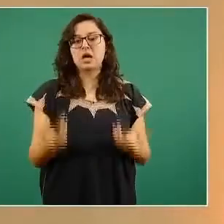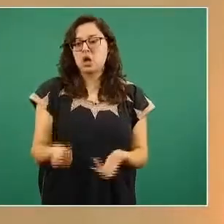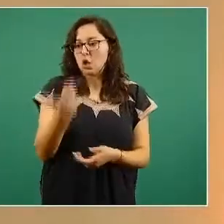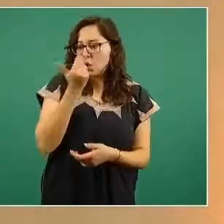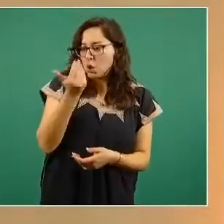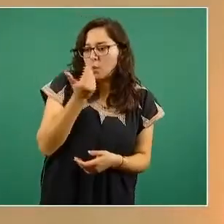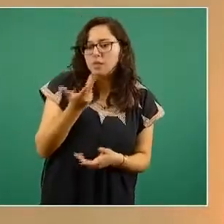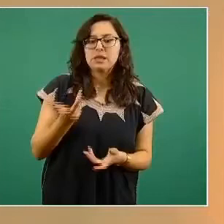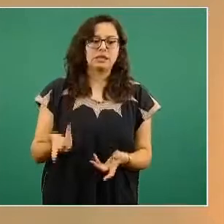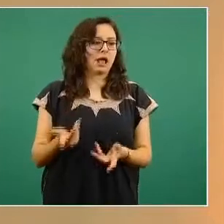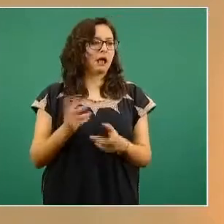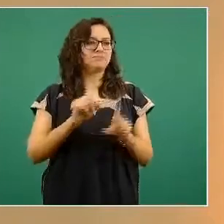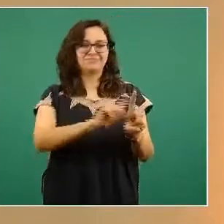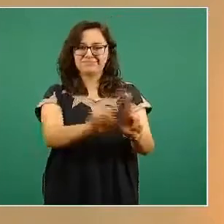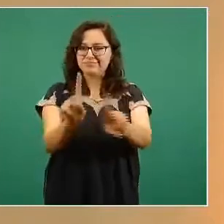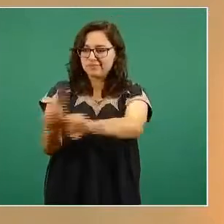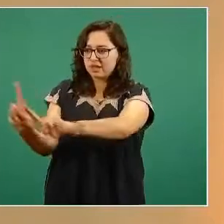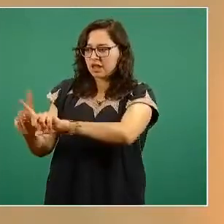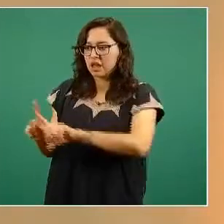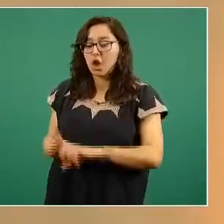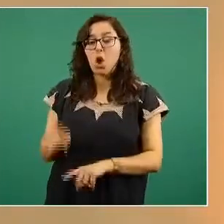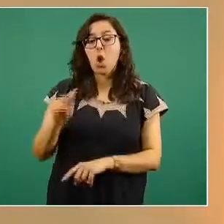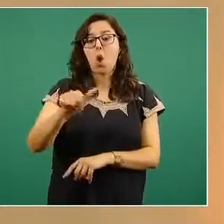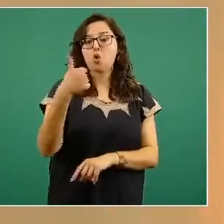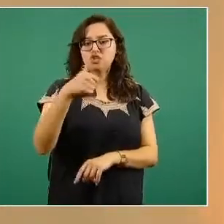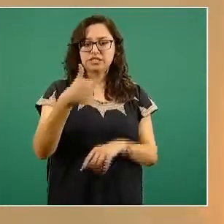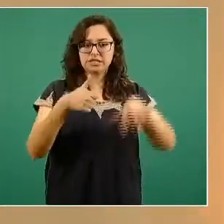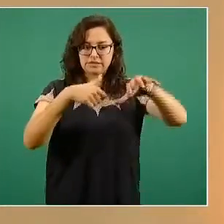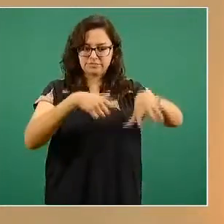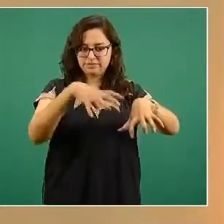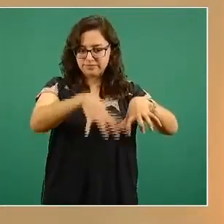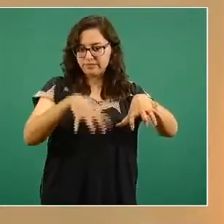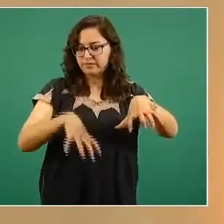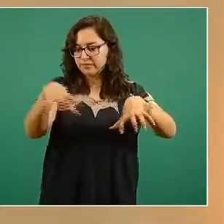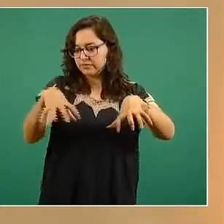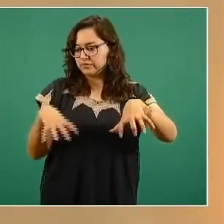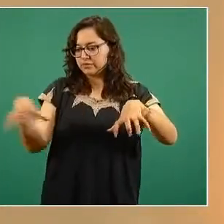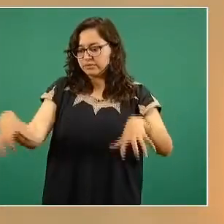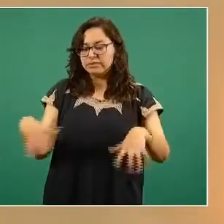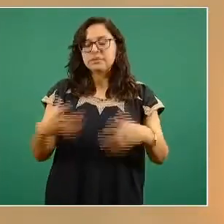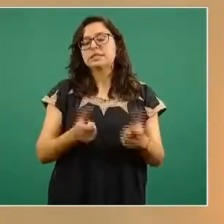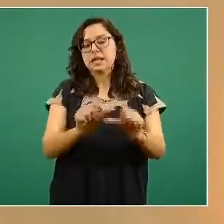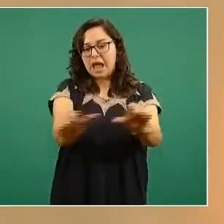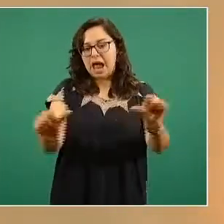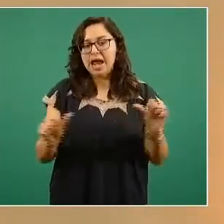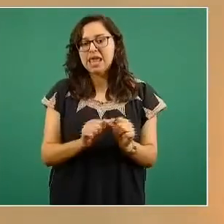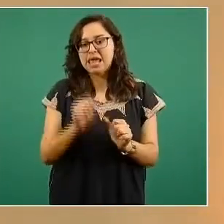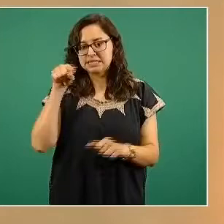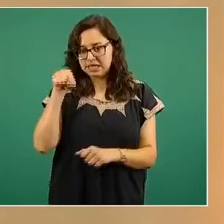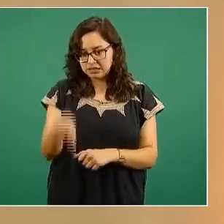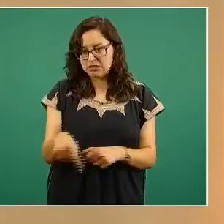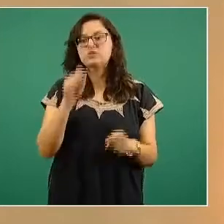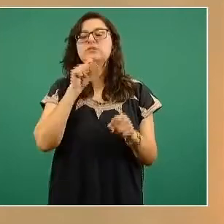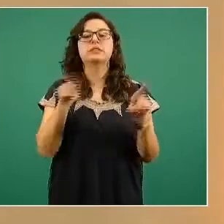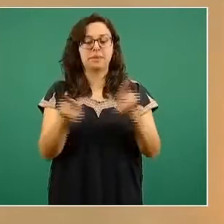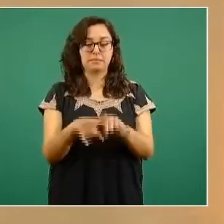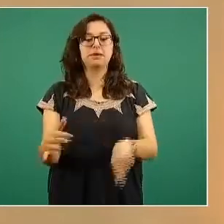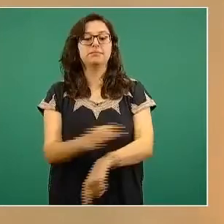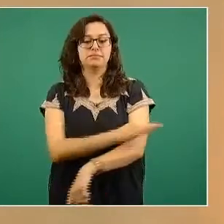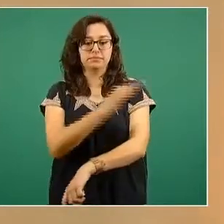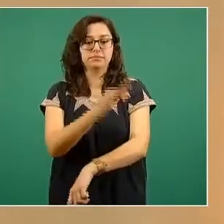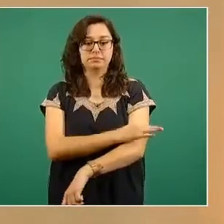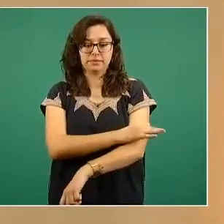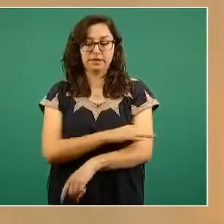nutriólogos y dietistas y demás. Son 11 categorías laborales que son candidatas a ser vacunadas durante esta